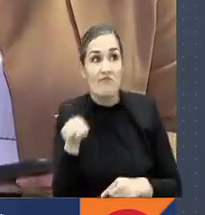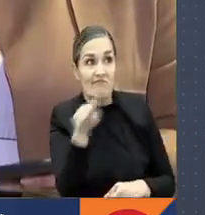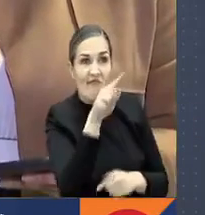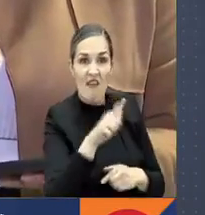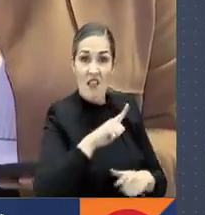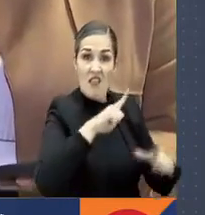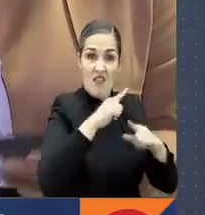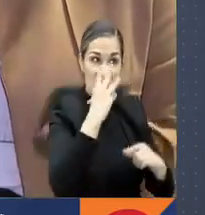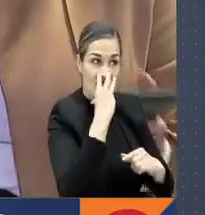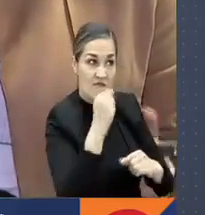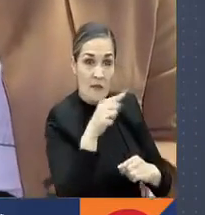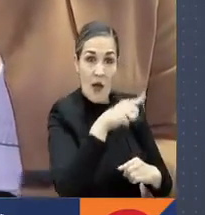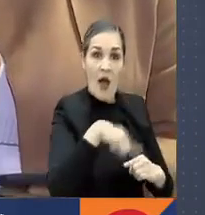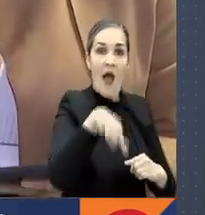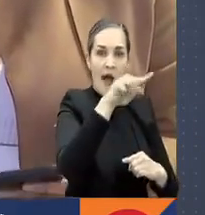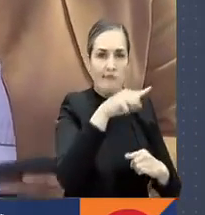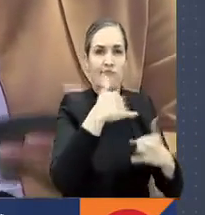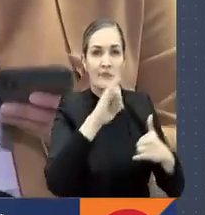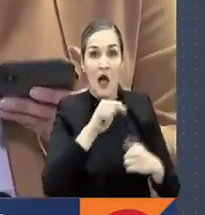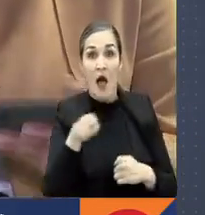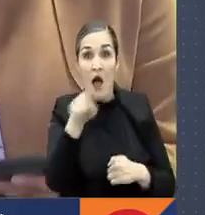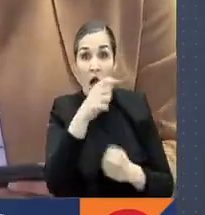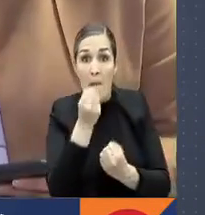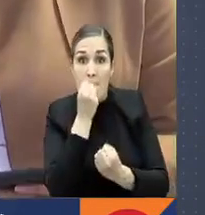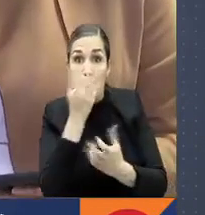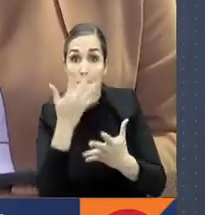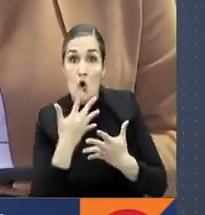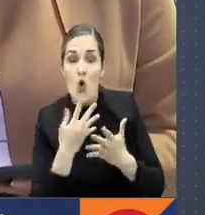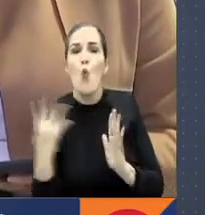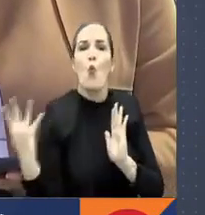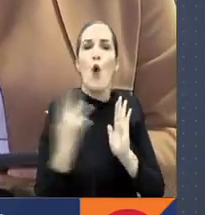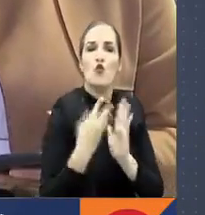se dé alrededor de 4.000 a 3.000 millones de pesos para que se dé información sobre estas.